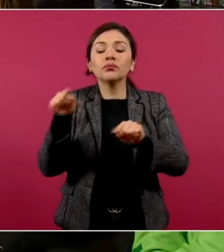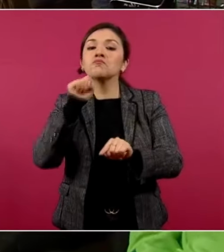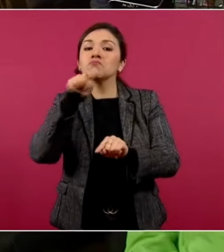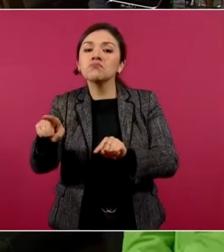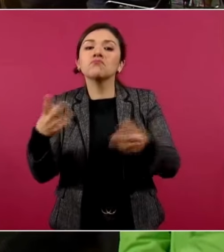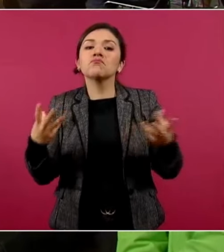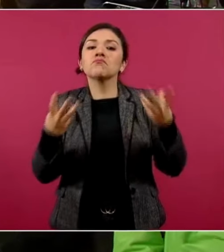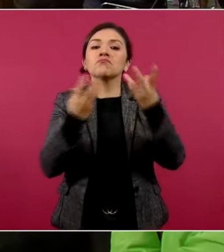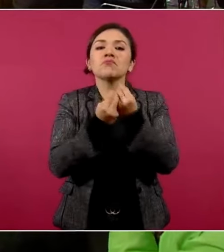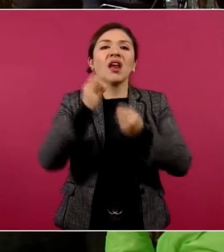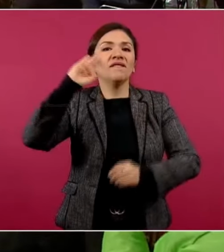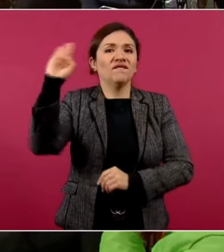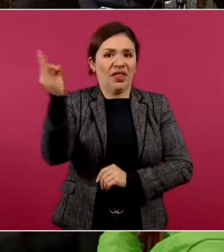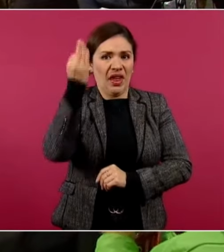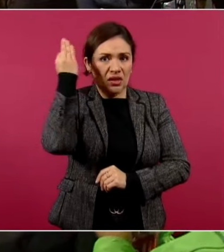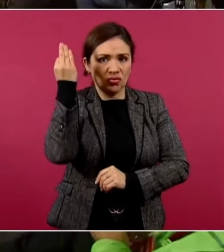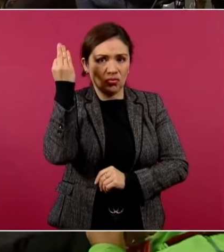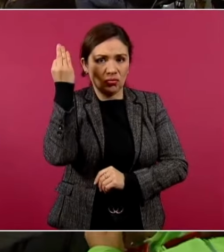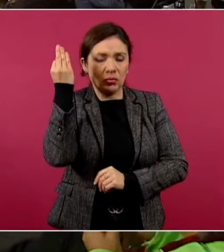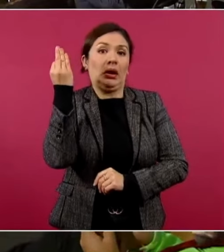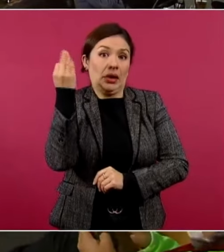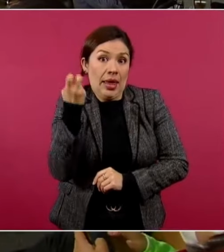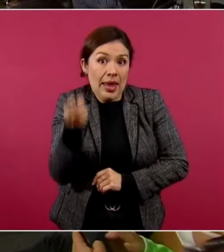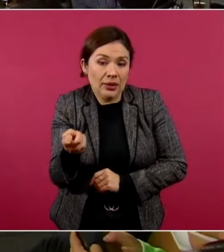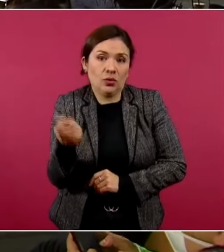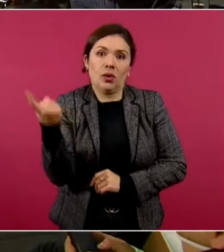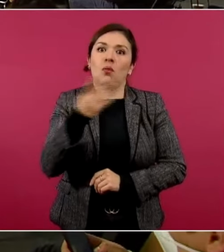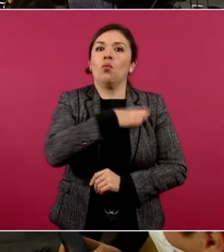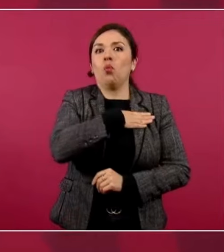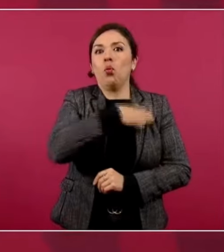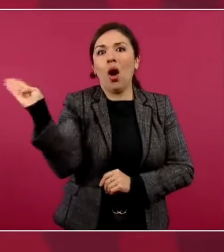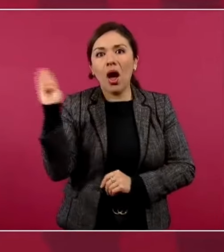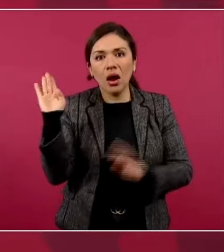pertenecían a la federación. Eso fue muy bueno,